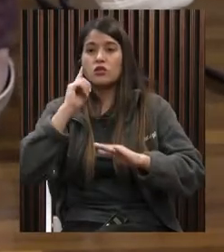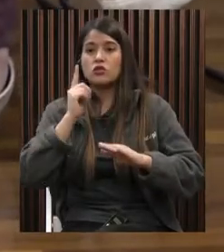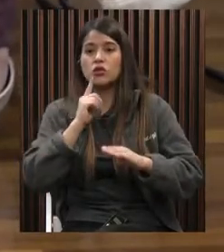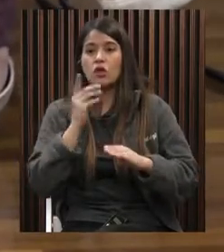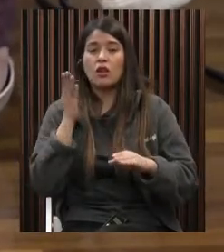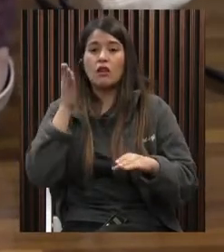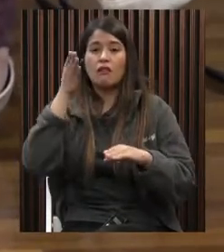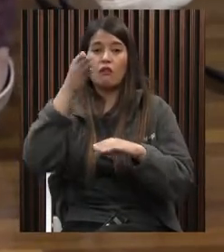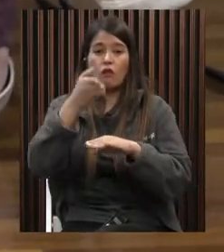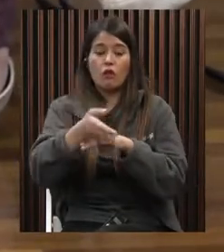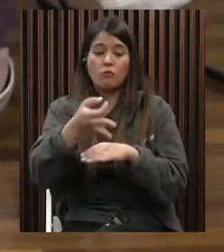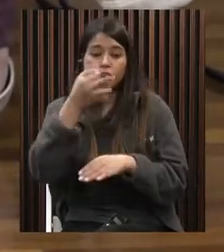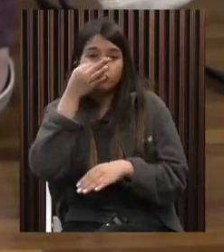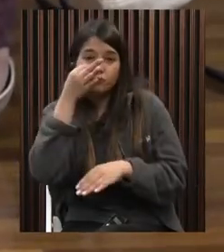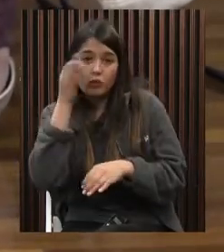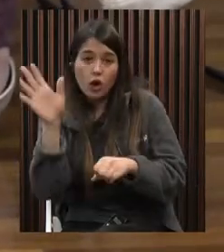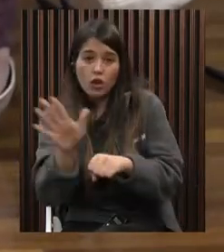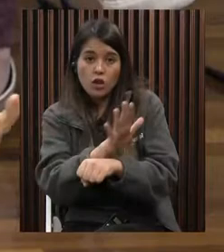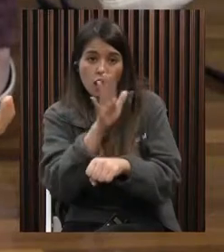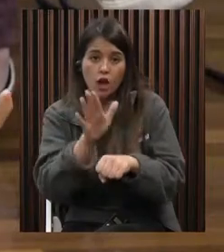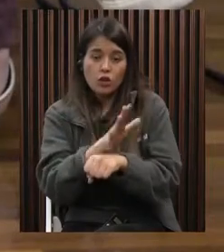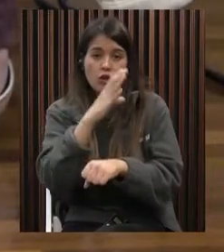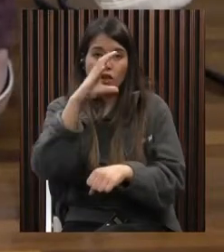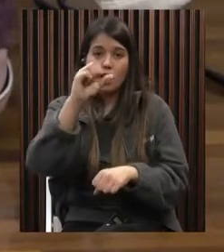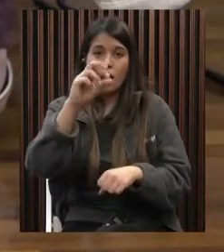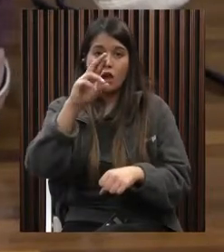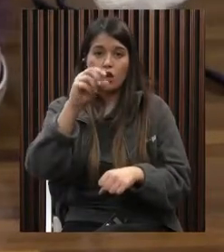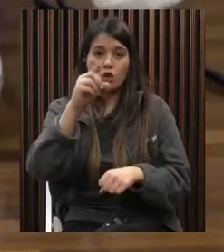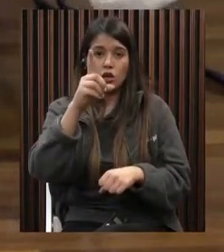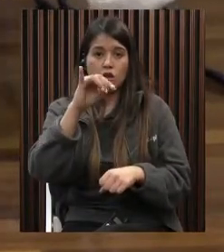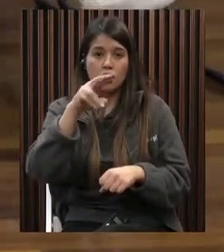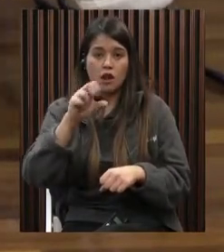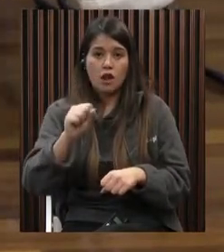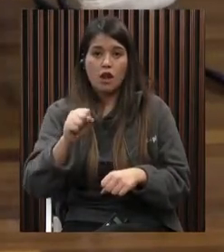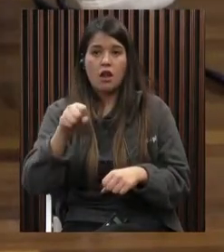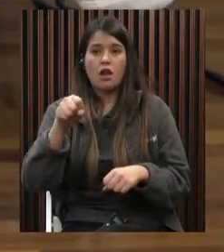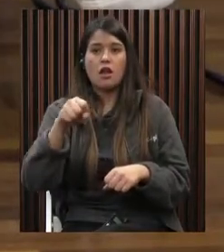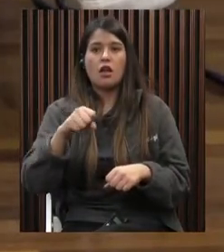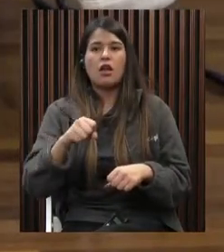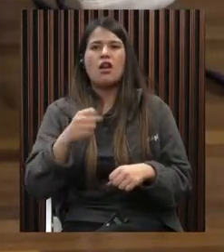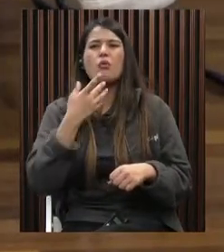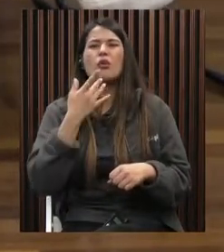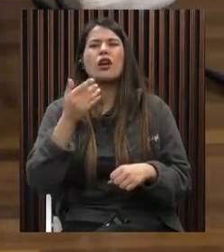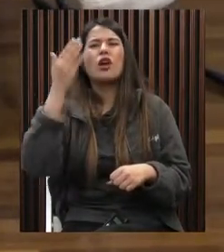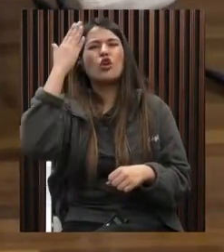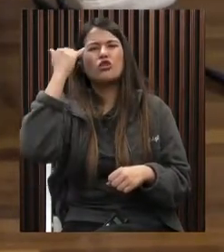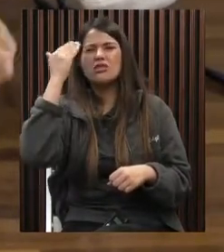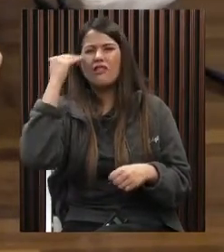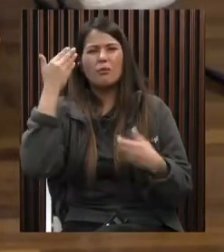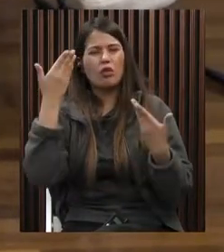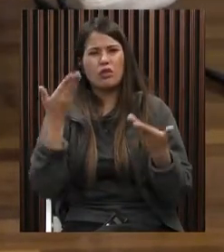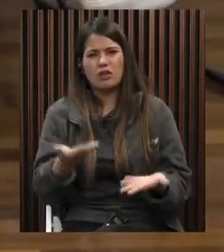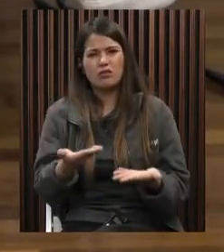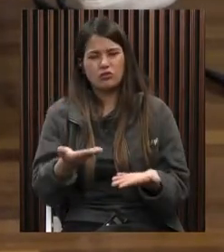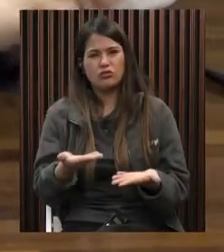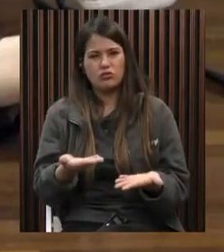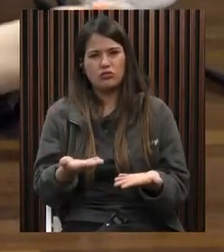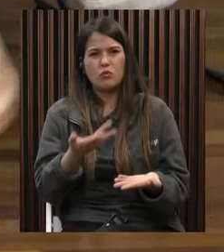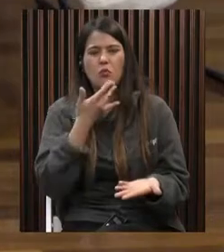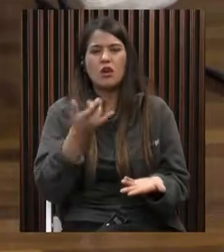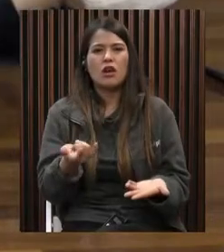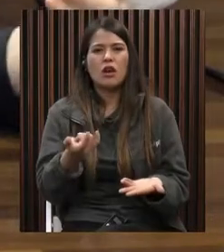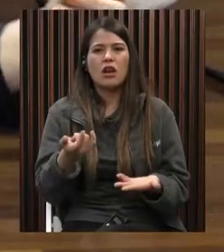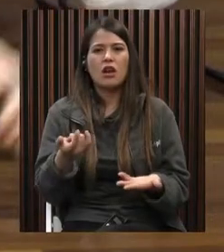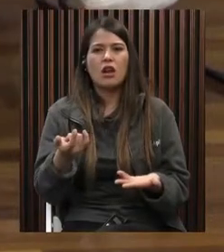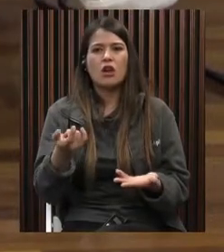Carolina, hay una necesidad de cultura muy grande y ellos dicen, ¿por qué no sabemos de esto? ¿Por qué nos enteramos ahora que existe el